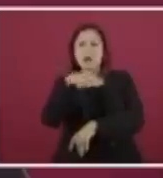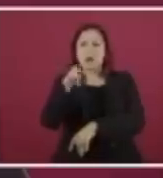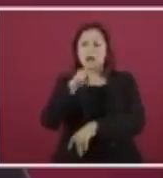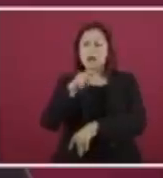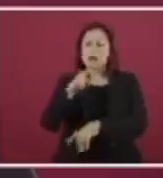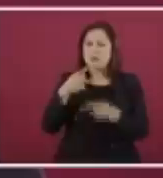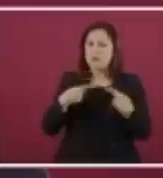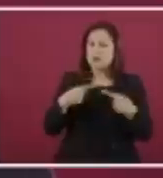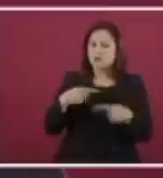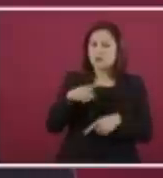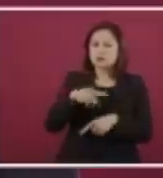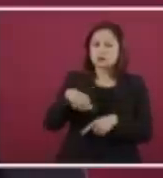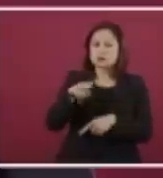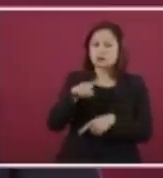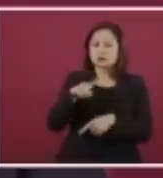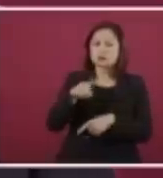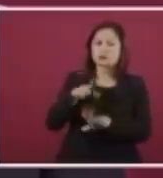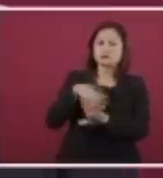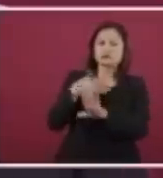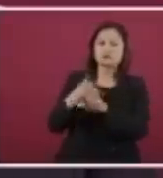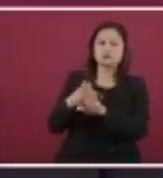estaban